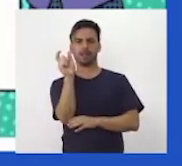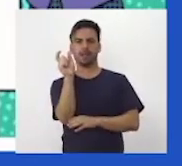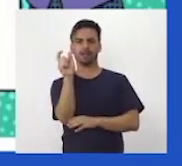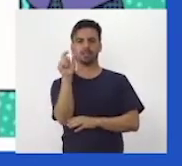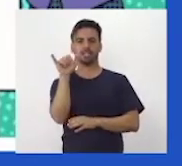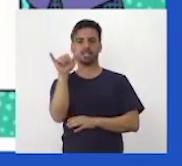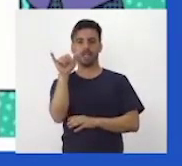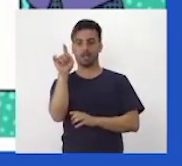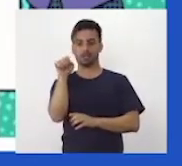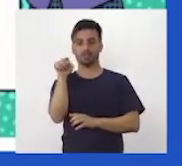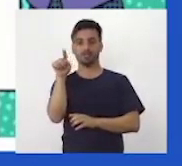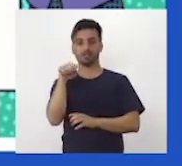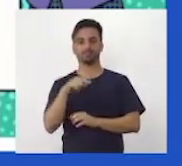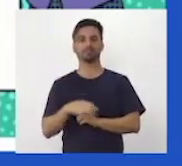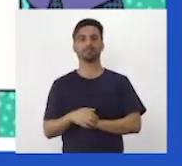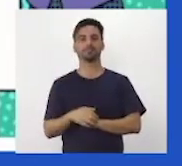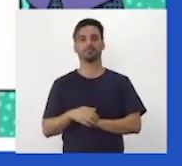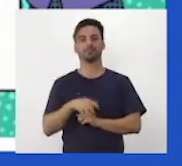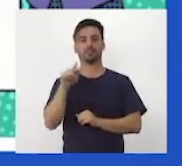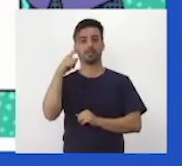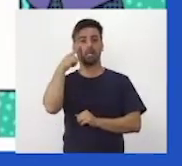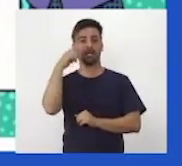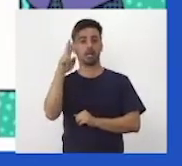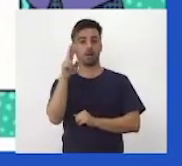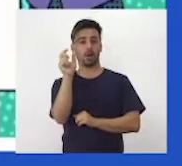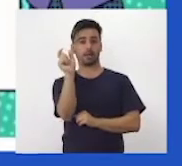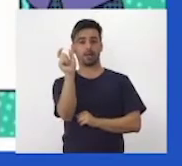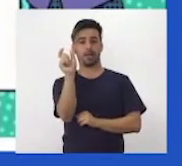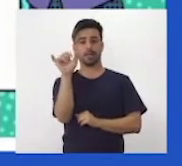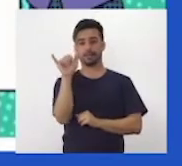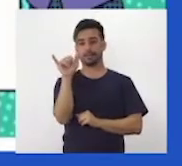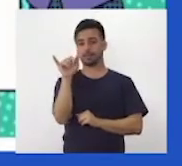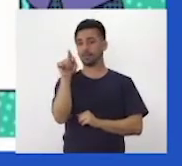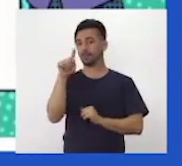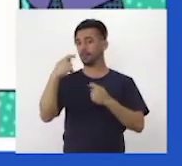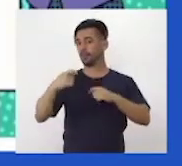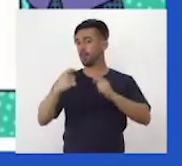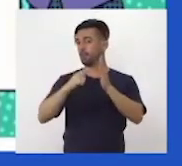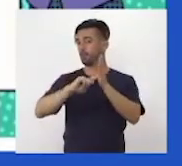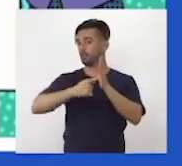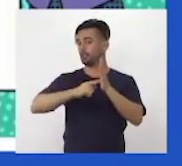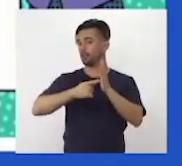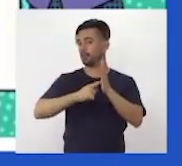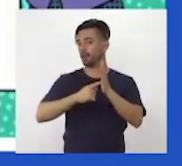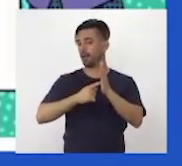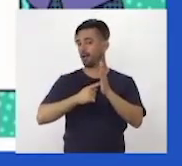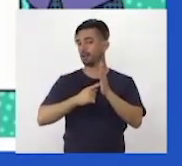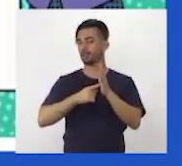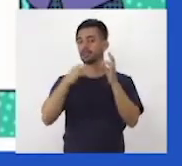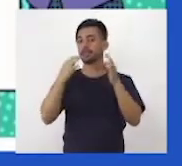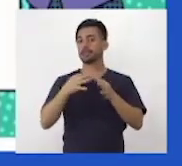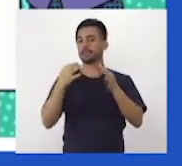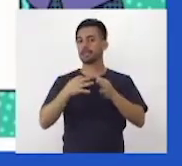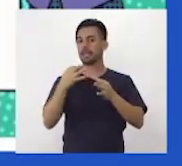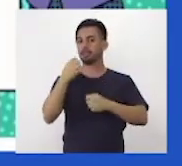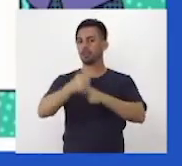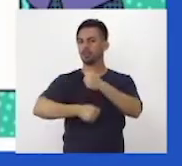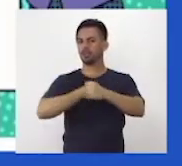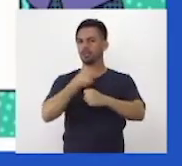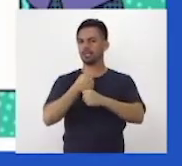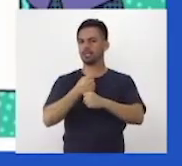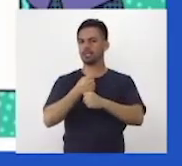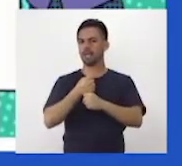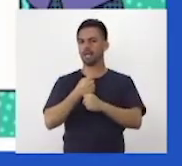literal. Observa, recuerda, en la parte literal debes multiplicar siempre